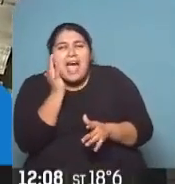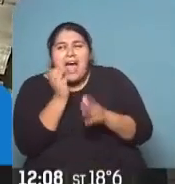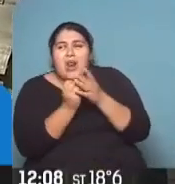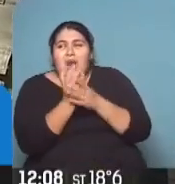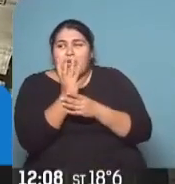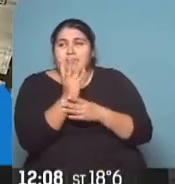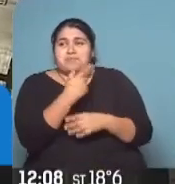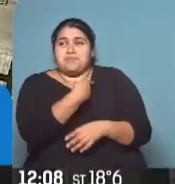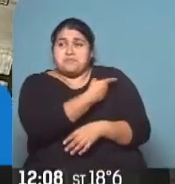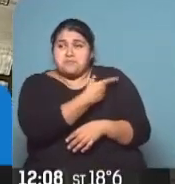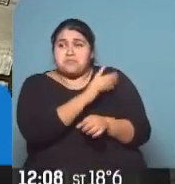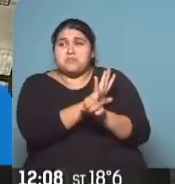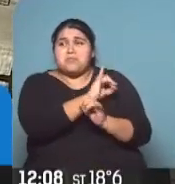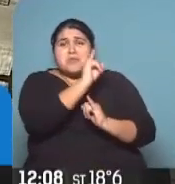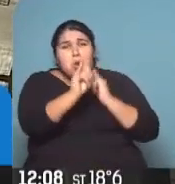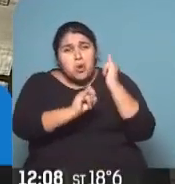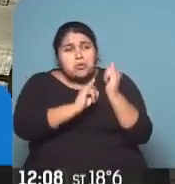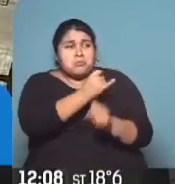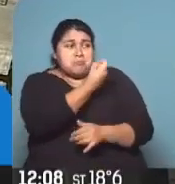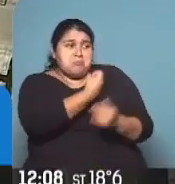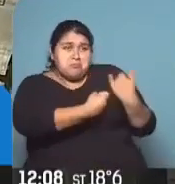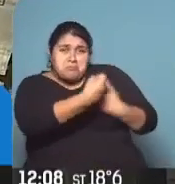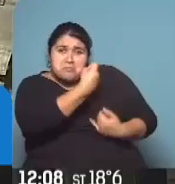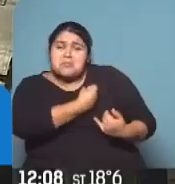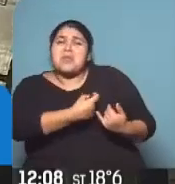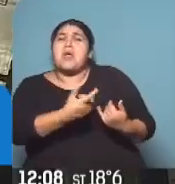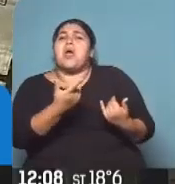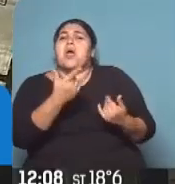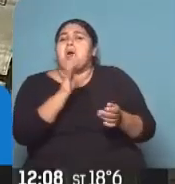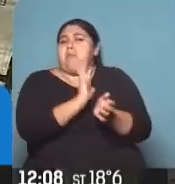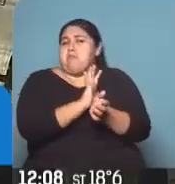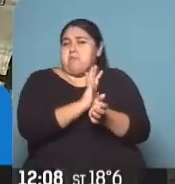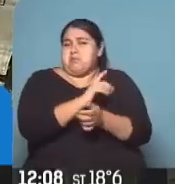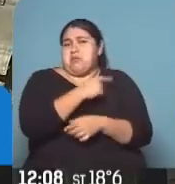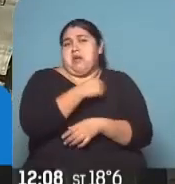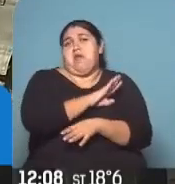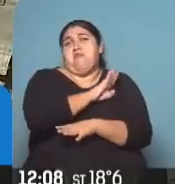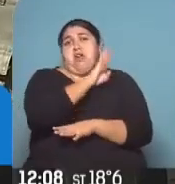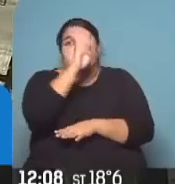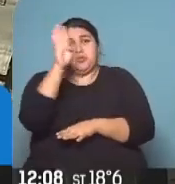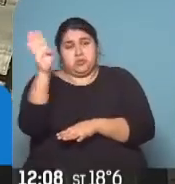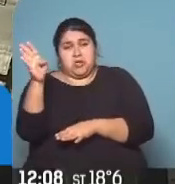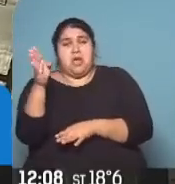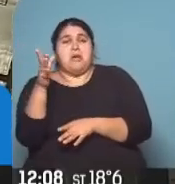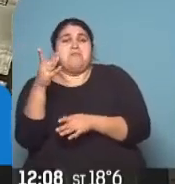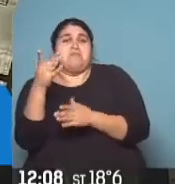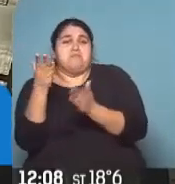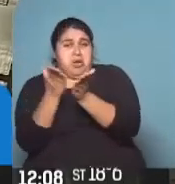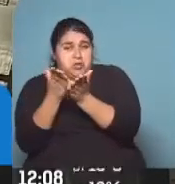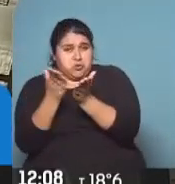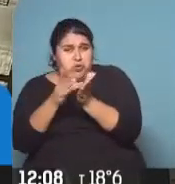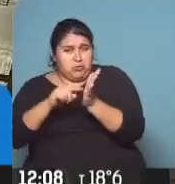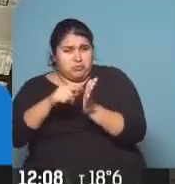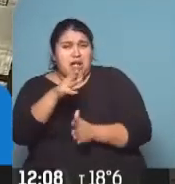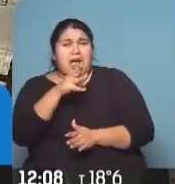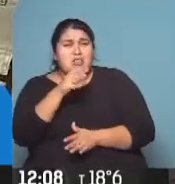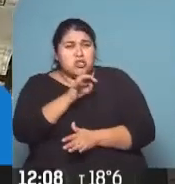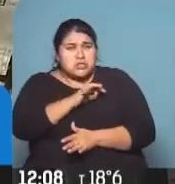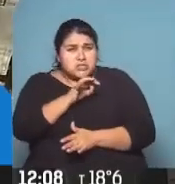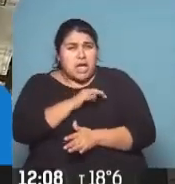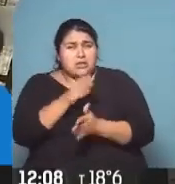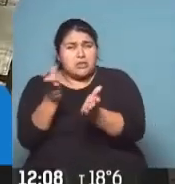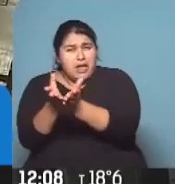me contaba que ella pudo estudiar de concepción se fue a trabajar y estudiar a la ciudad buenos aires como 14 años estuvo ahí